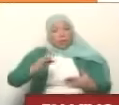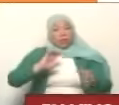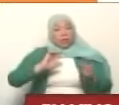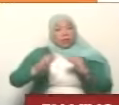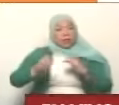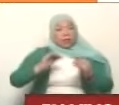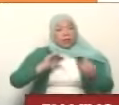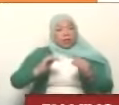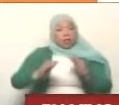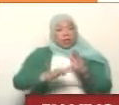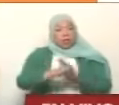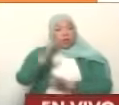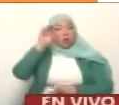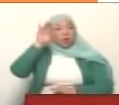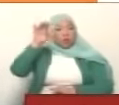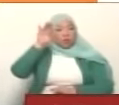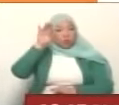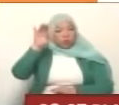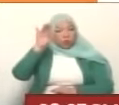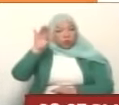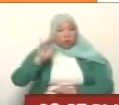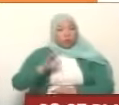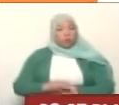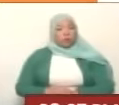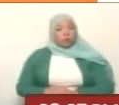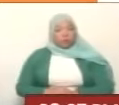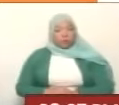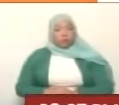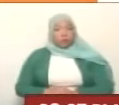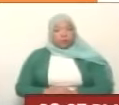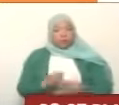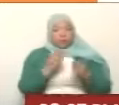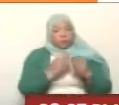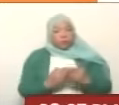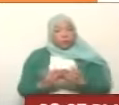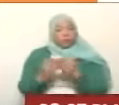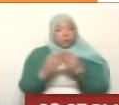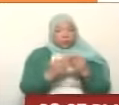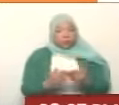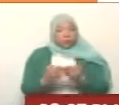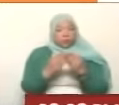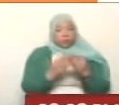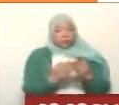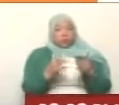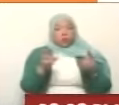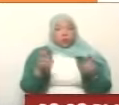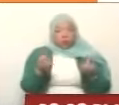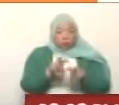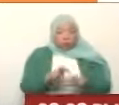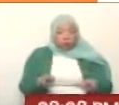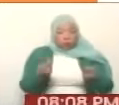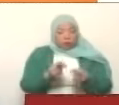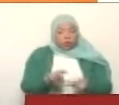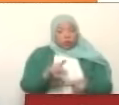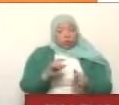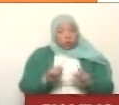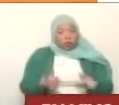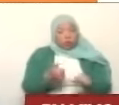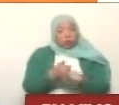largo plazo. Sí, correcto. Hay un estudio que ha salido del Pentágono,